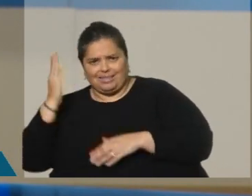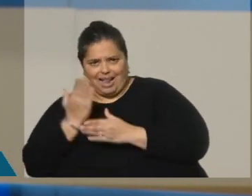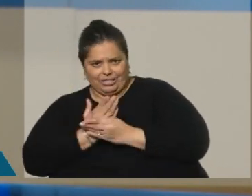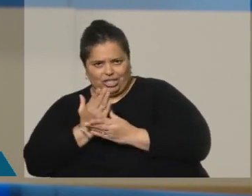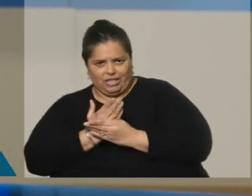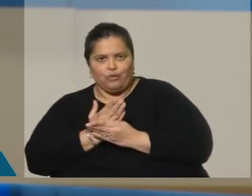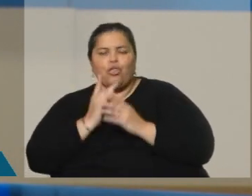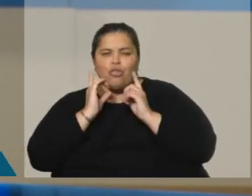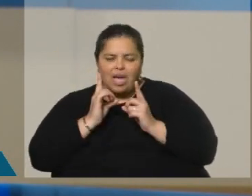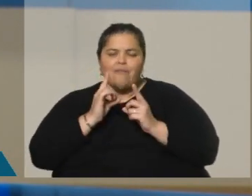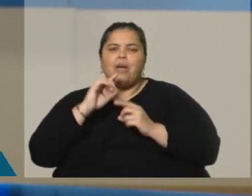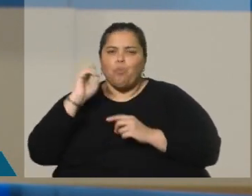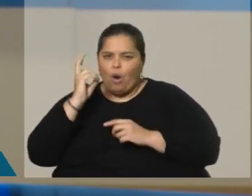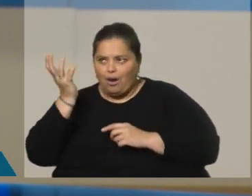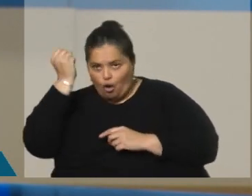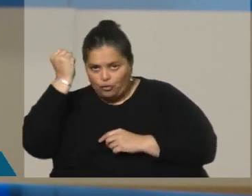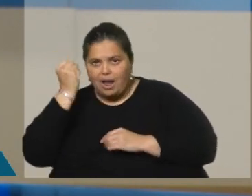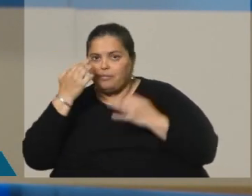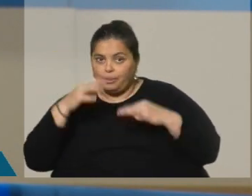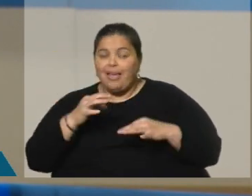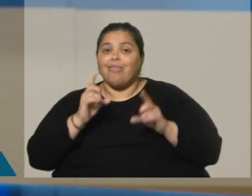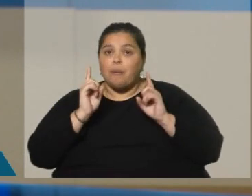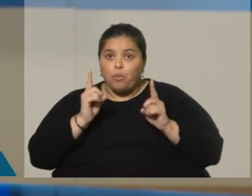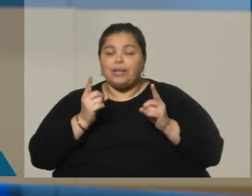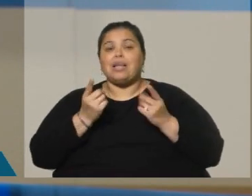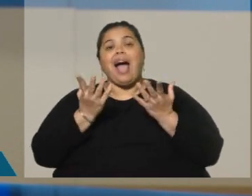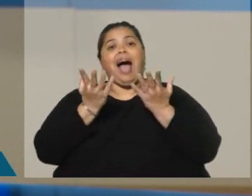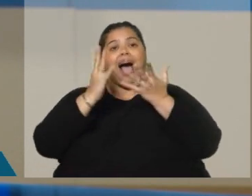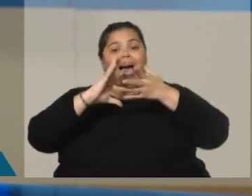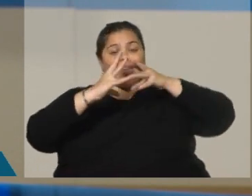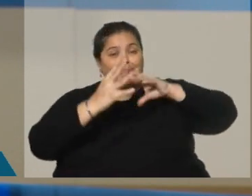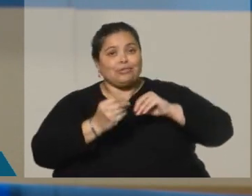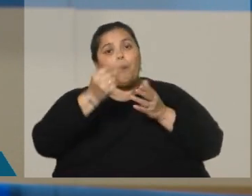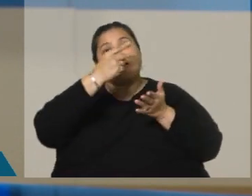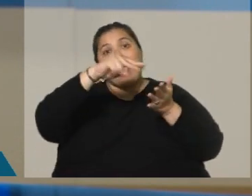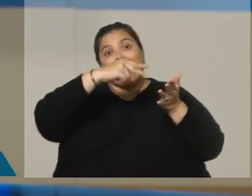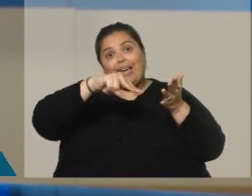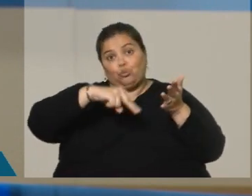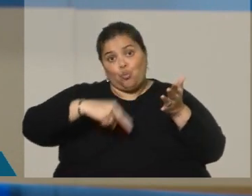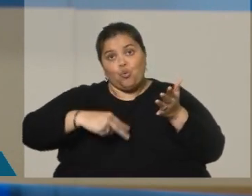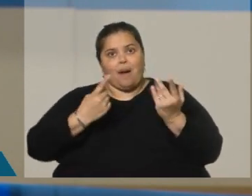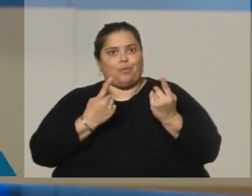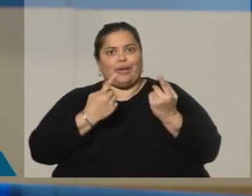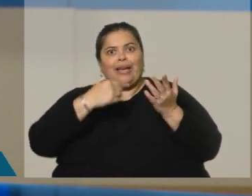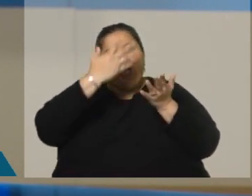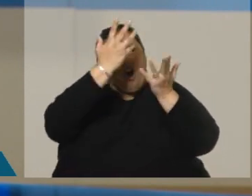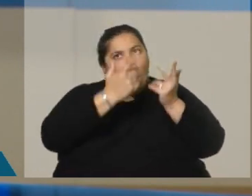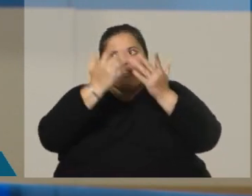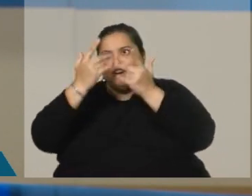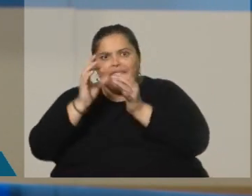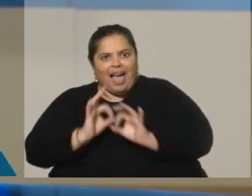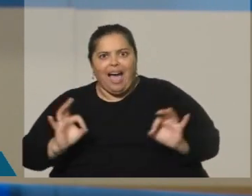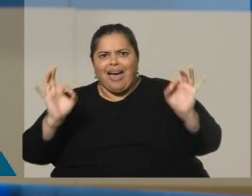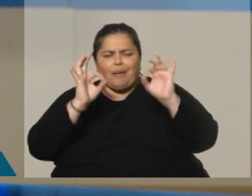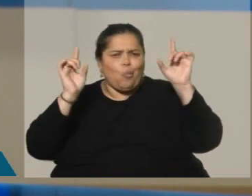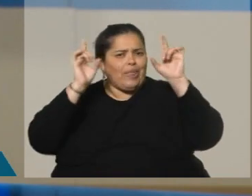que generar las condiciones para su lectura porque los archivos sin índices sin sin ordenación para